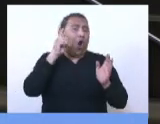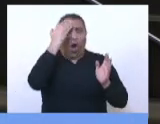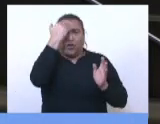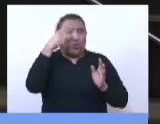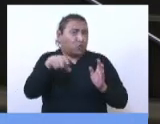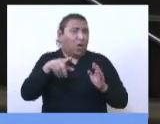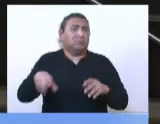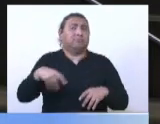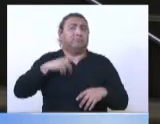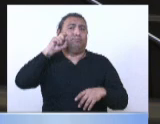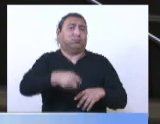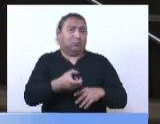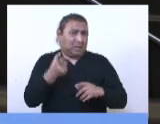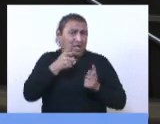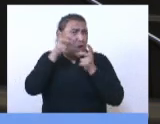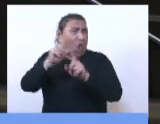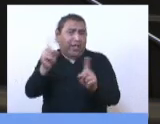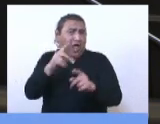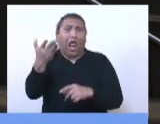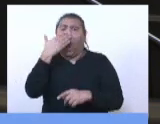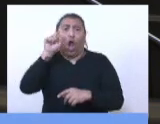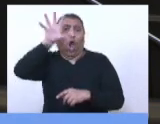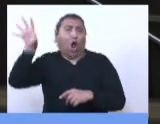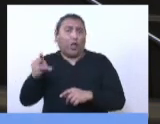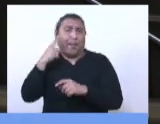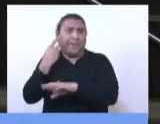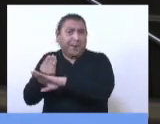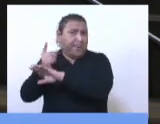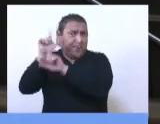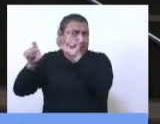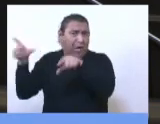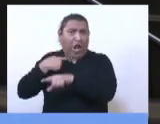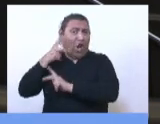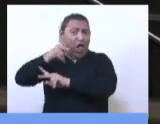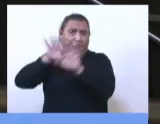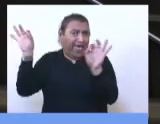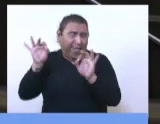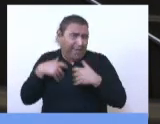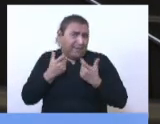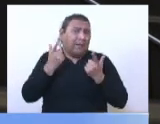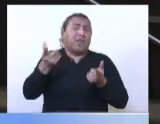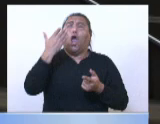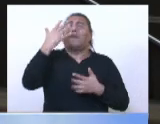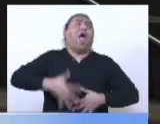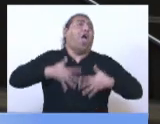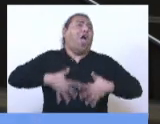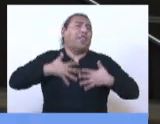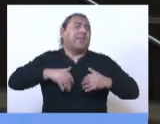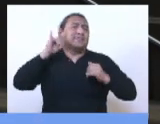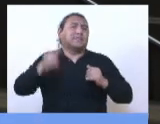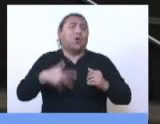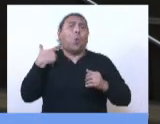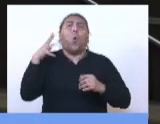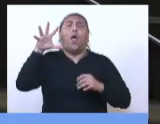no le dijeron a los cordobeses para esa parte con esa parte el córdoba no estaba de luto con córdoba estaba re contenta cuando tomaron